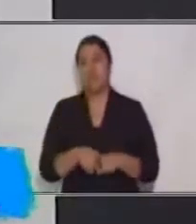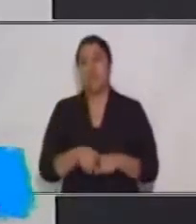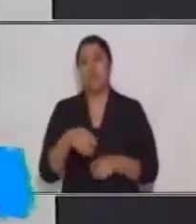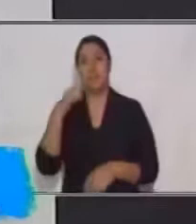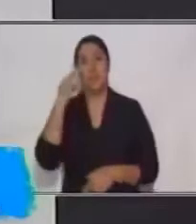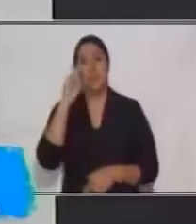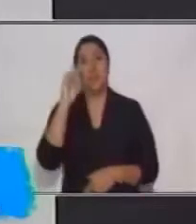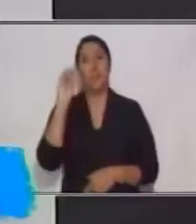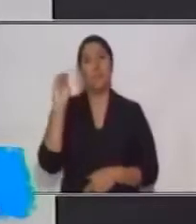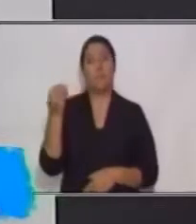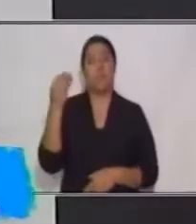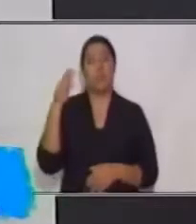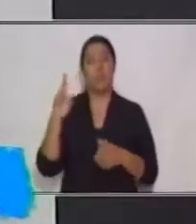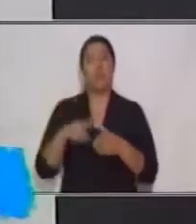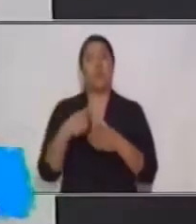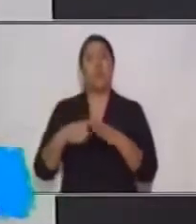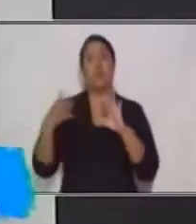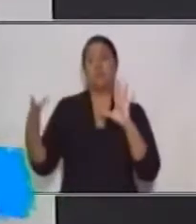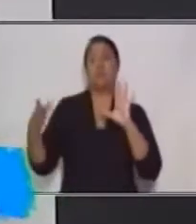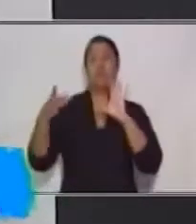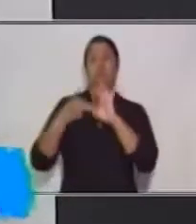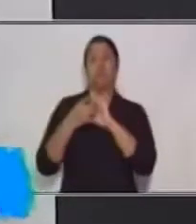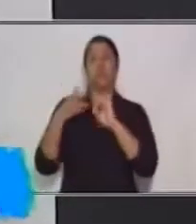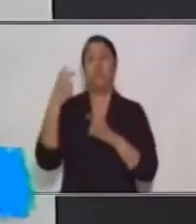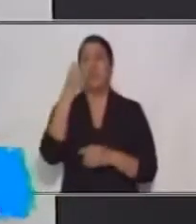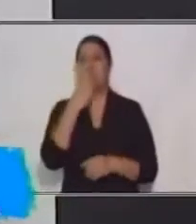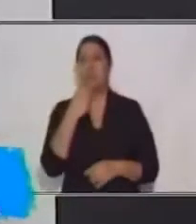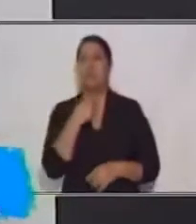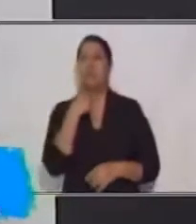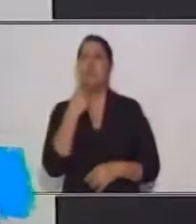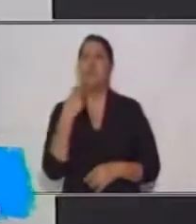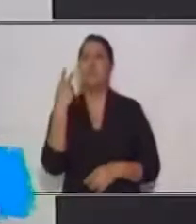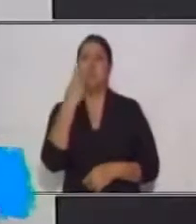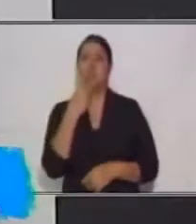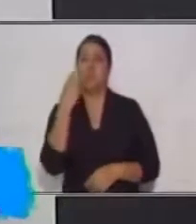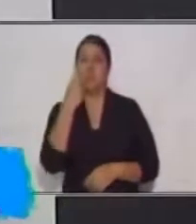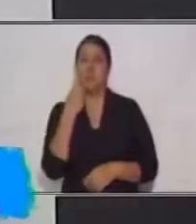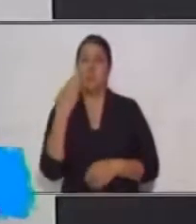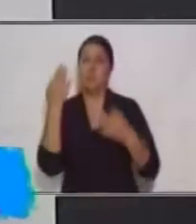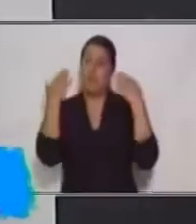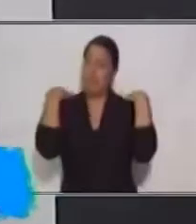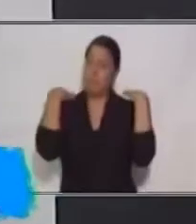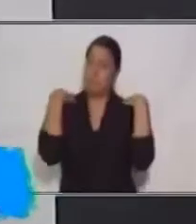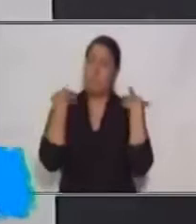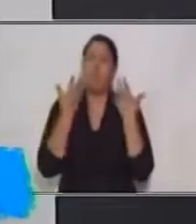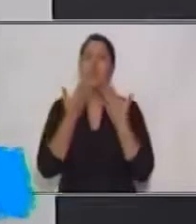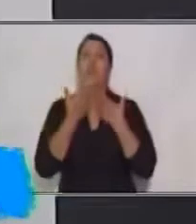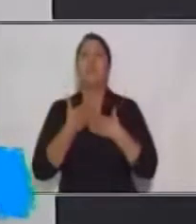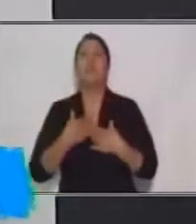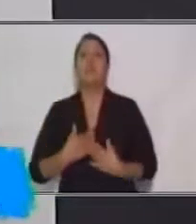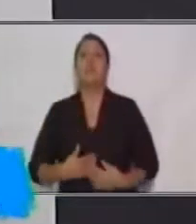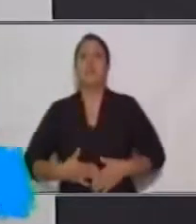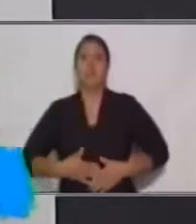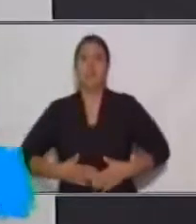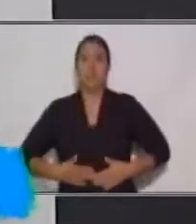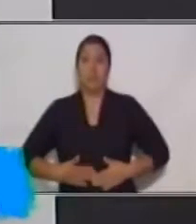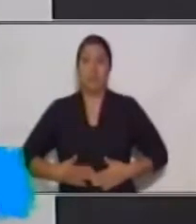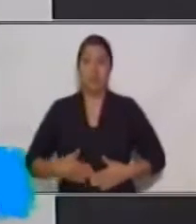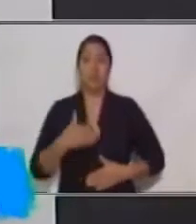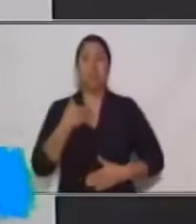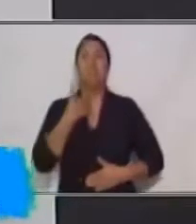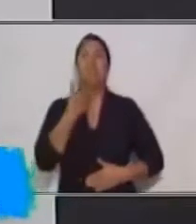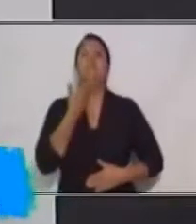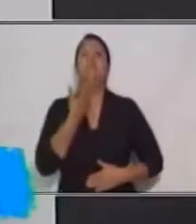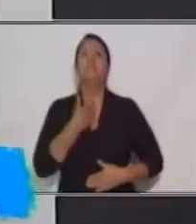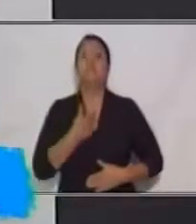esta unión de la fonética articulatoria, usted puede identificar que dentro de los pulmones, nuestro diafragma, nuestra laringe, nuestra glotis y